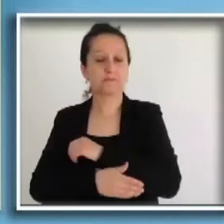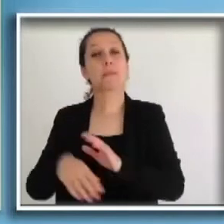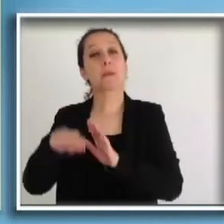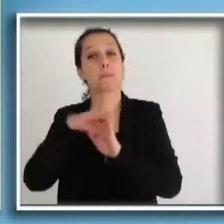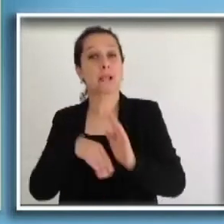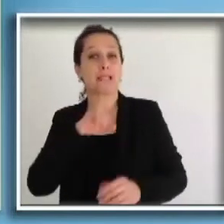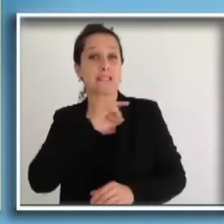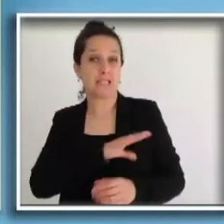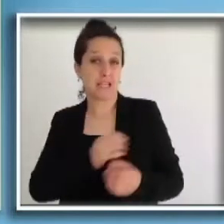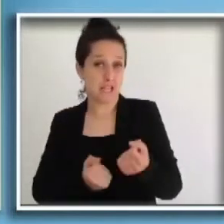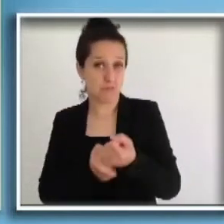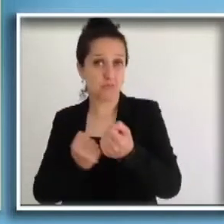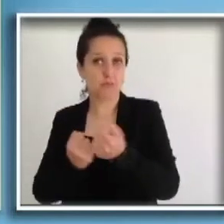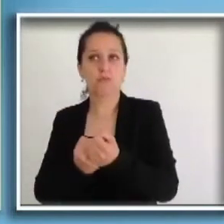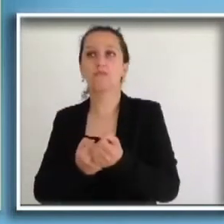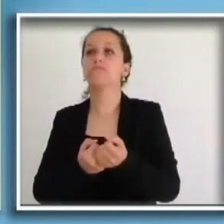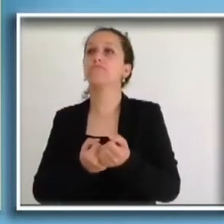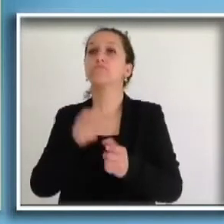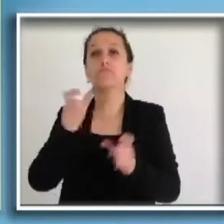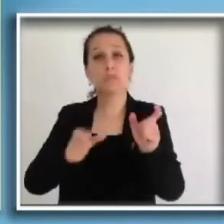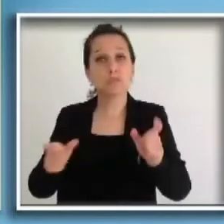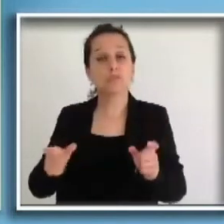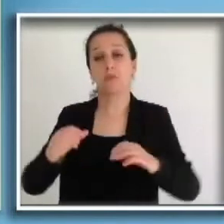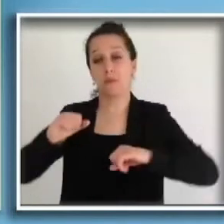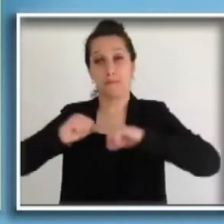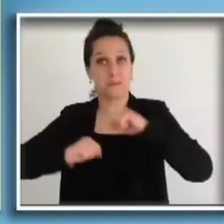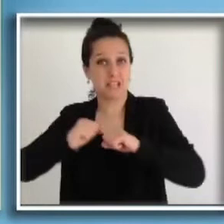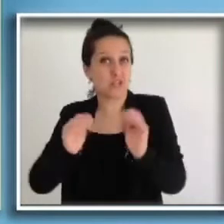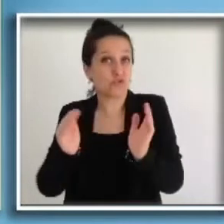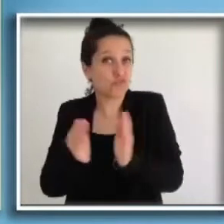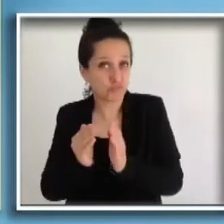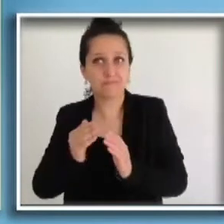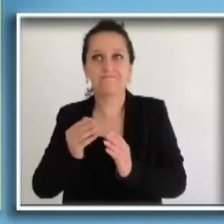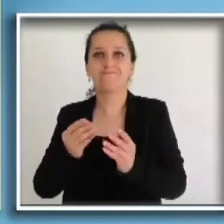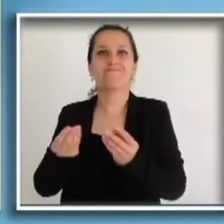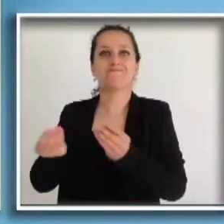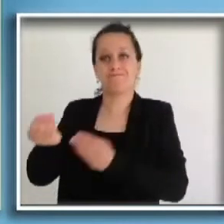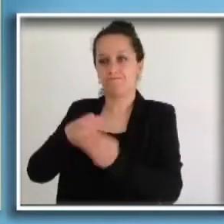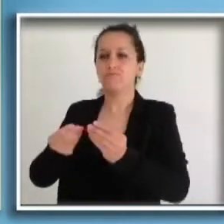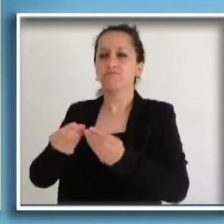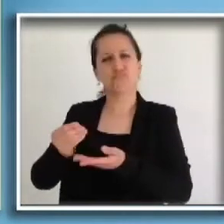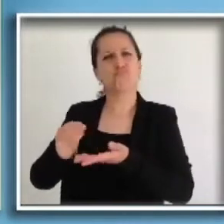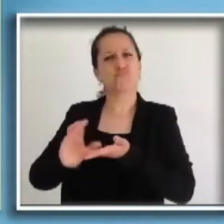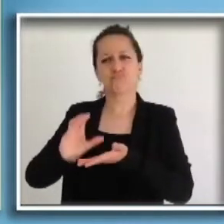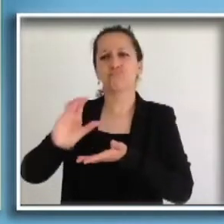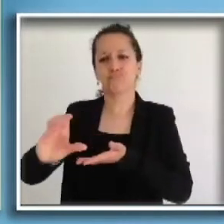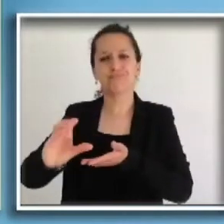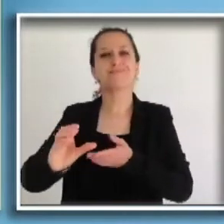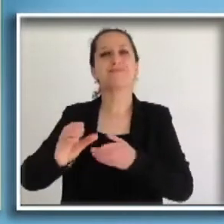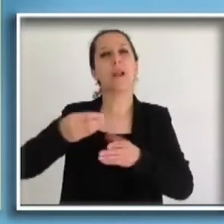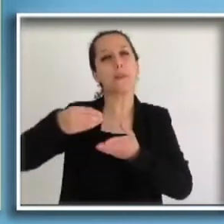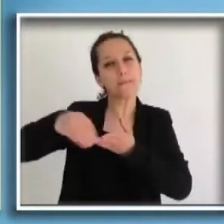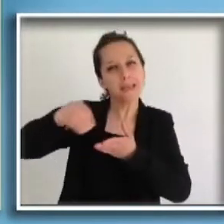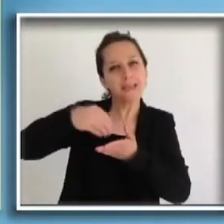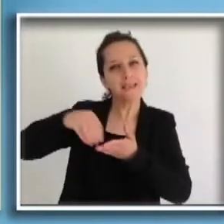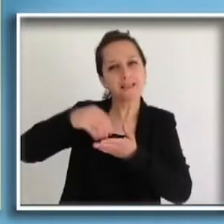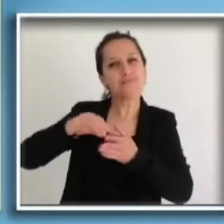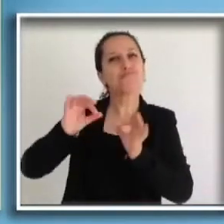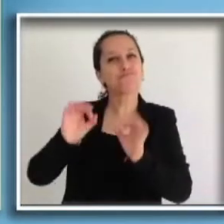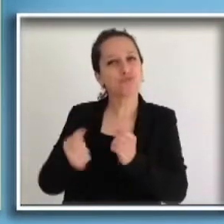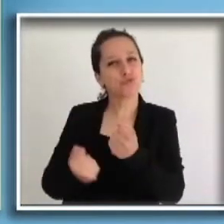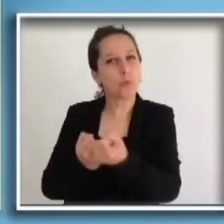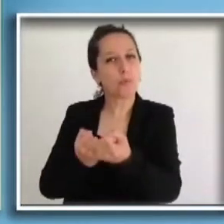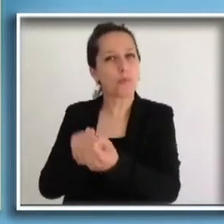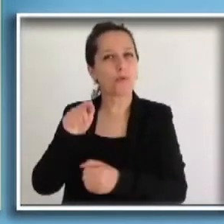fortalecido el acceso a crédito a las micro pequeñas empresas no bancarizadas y vamos a ampliar la cobertura del programa de apoyo para